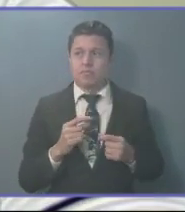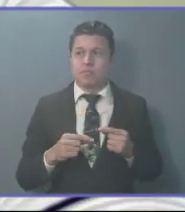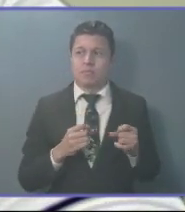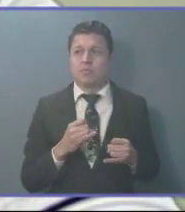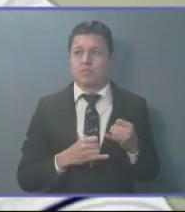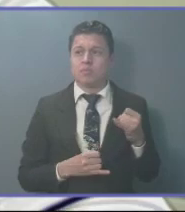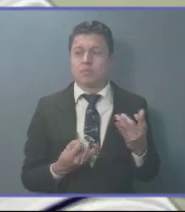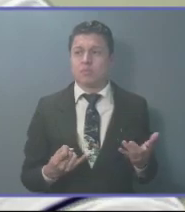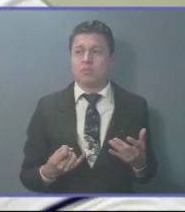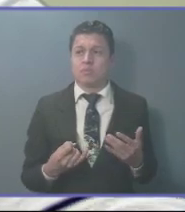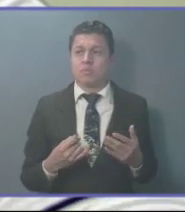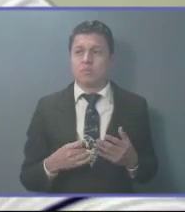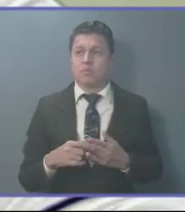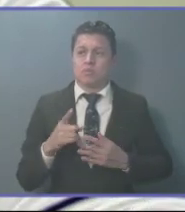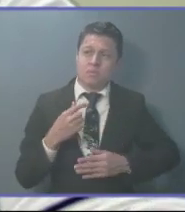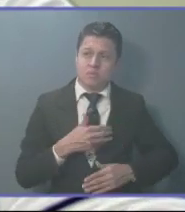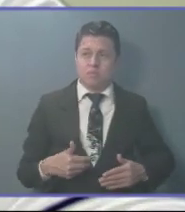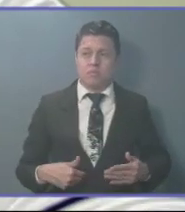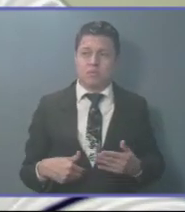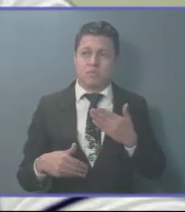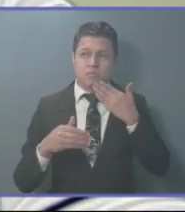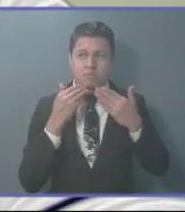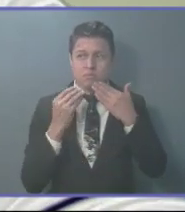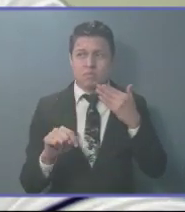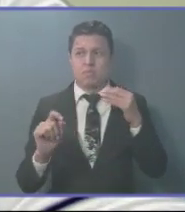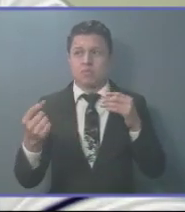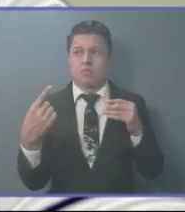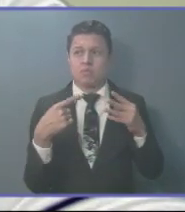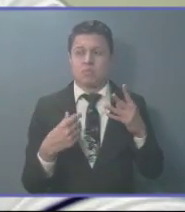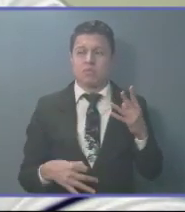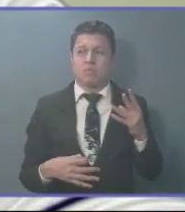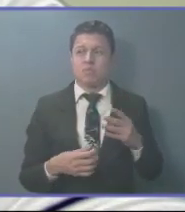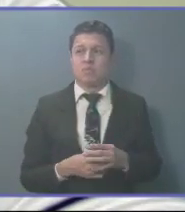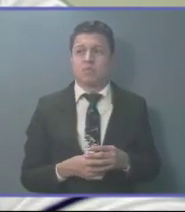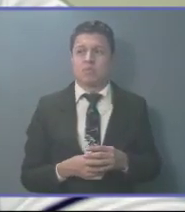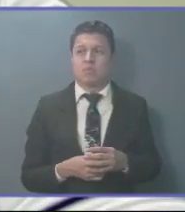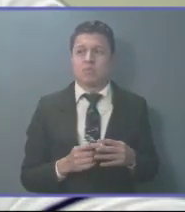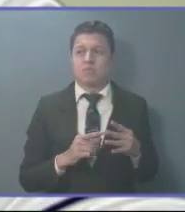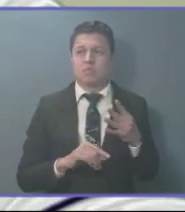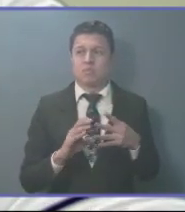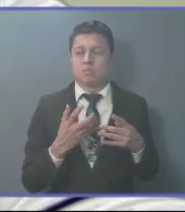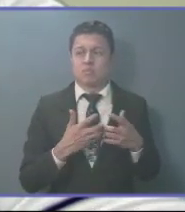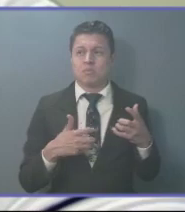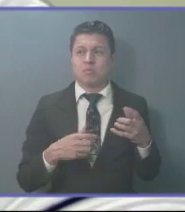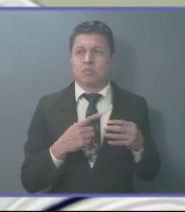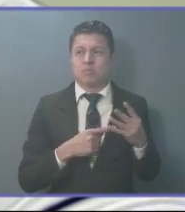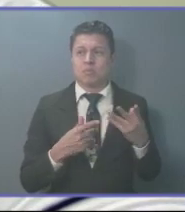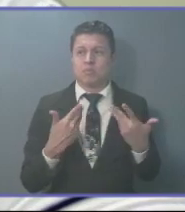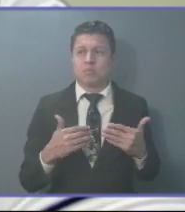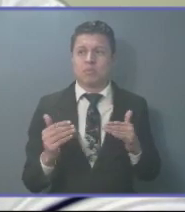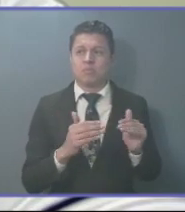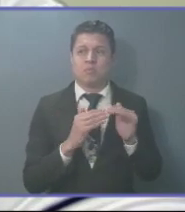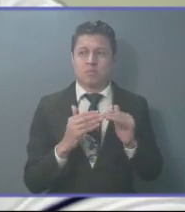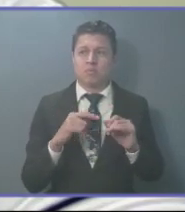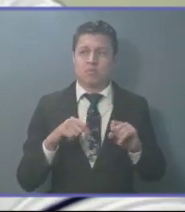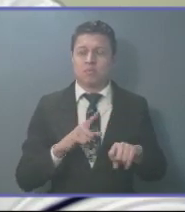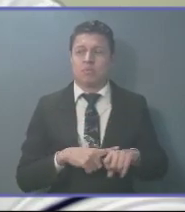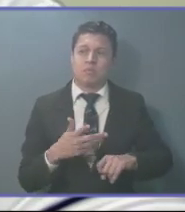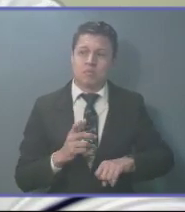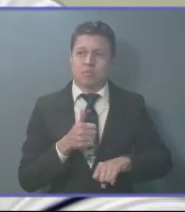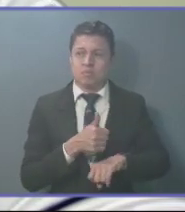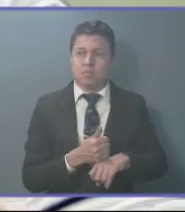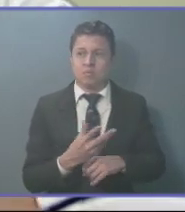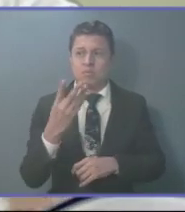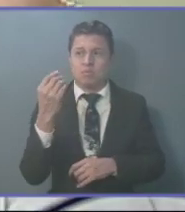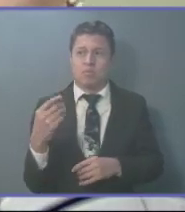esto porque dice el presidente que este decreto violaba el derecho a la igualdad, a establecer fechas